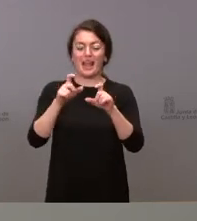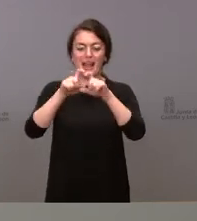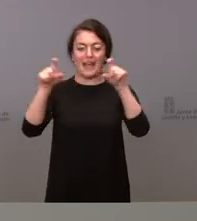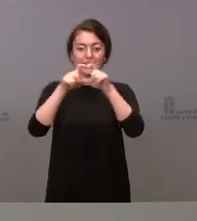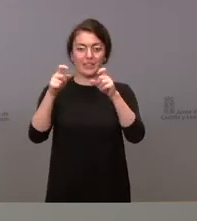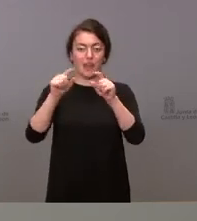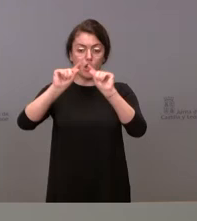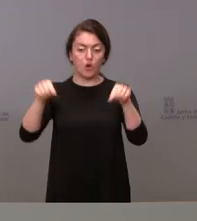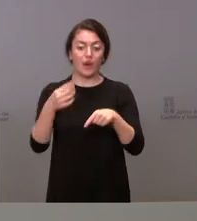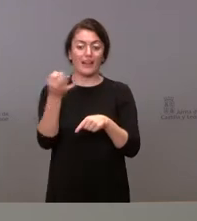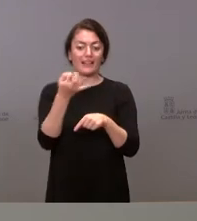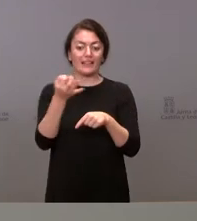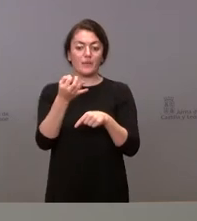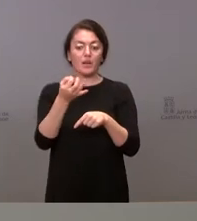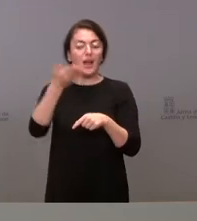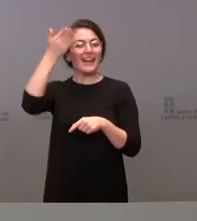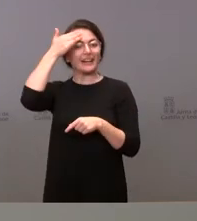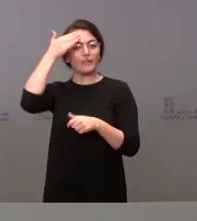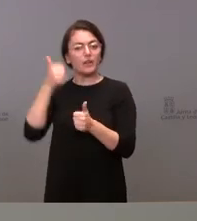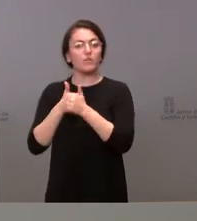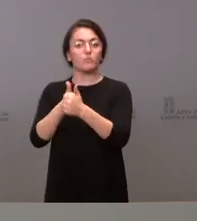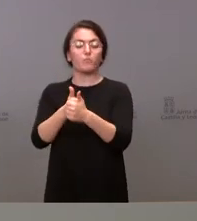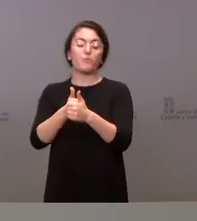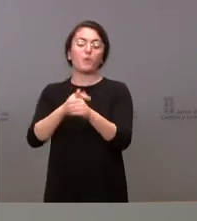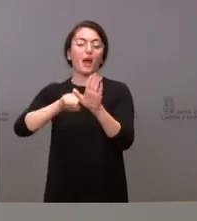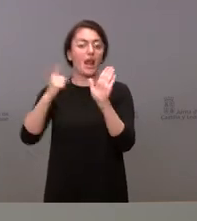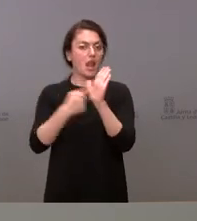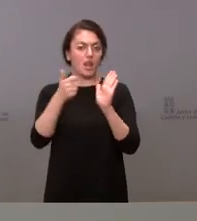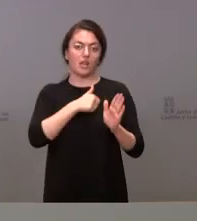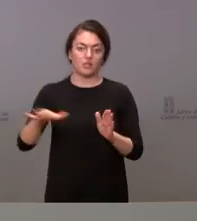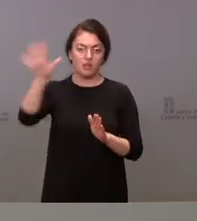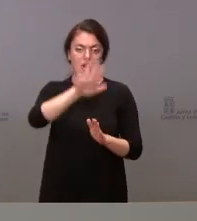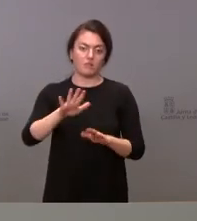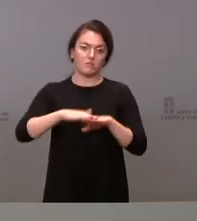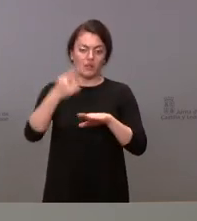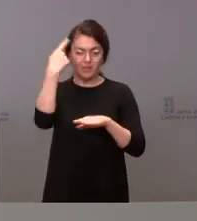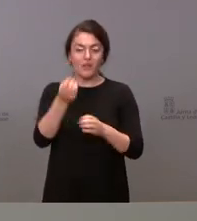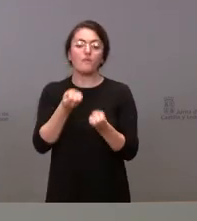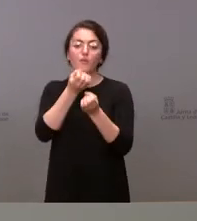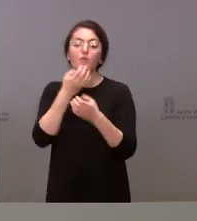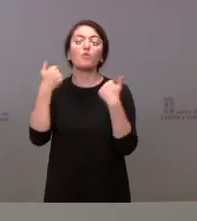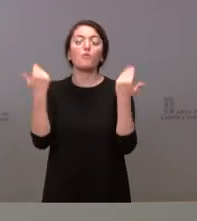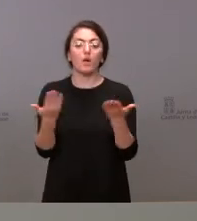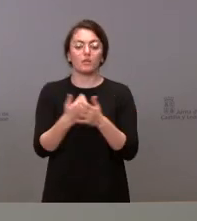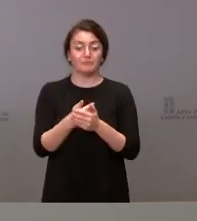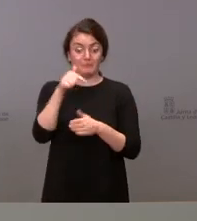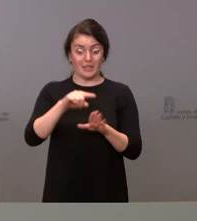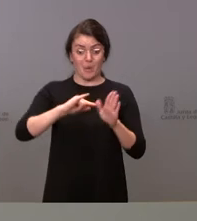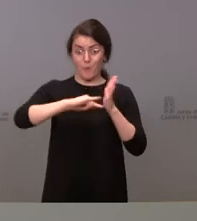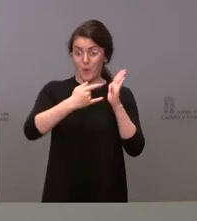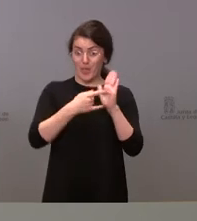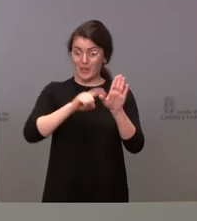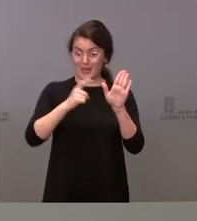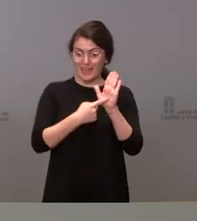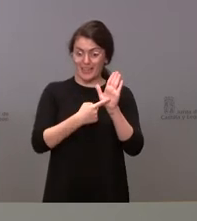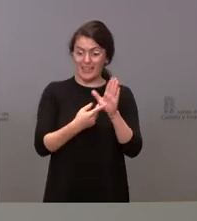tienen que tener como referencia la ley estatal para saber qué información tienen que publicar. Lo que hacemos con este proyecto de ley es incluir a las entidades